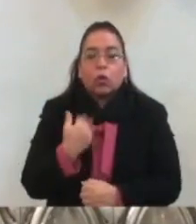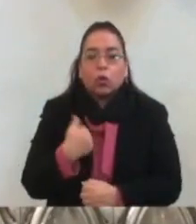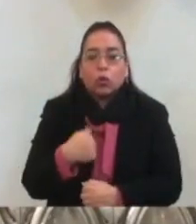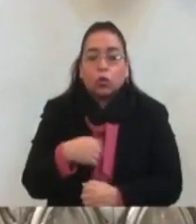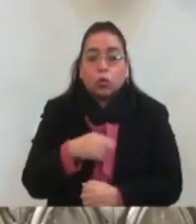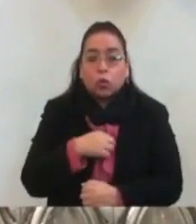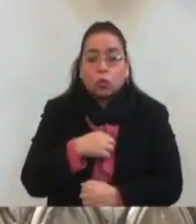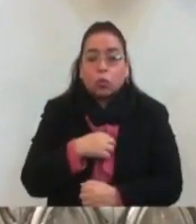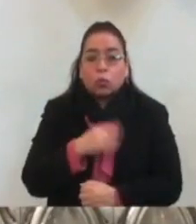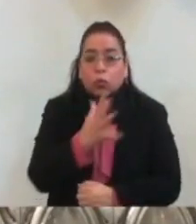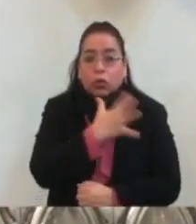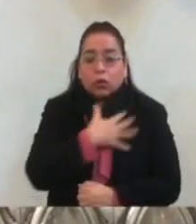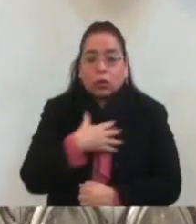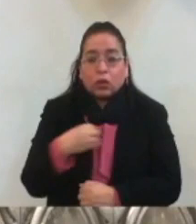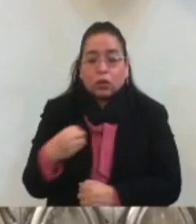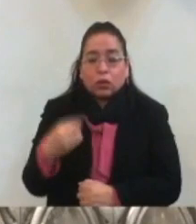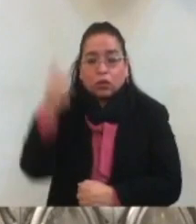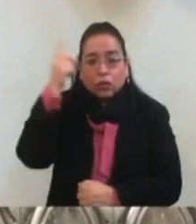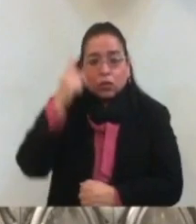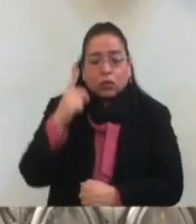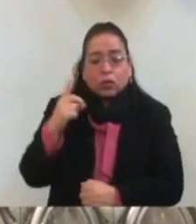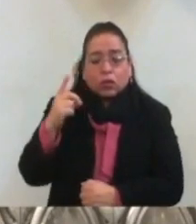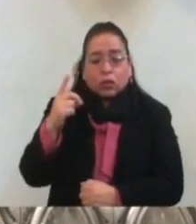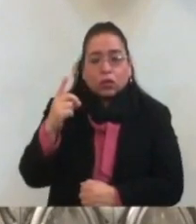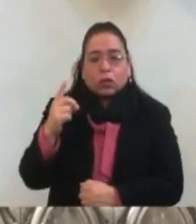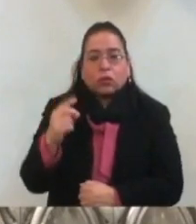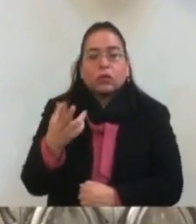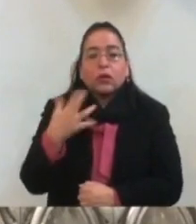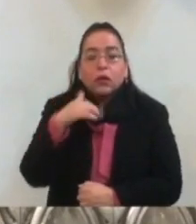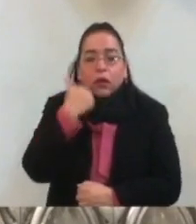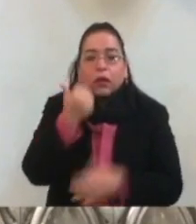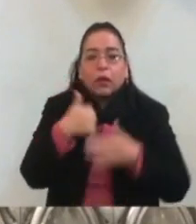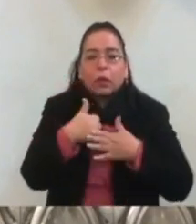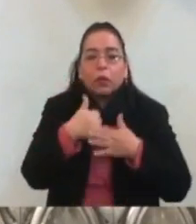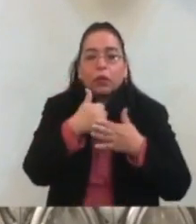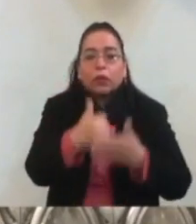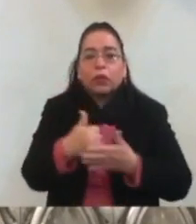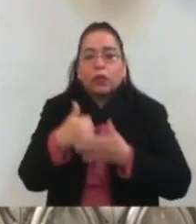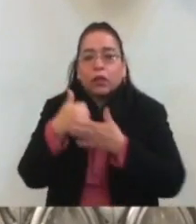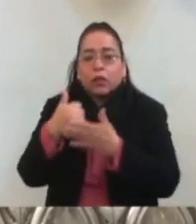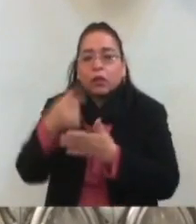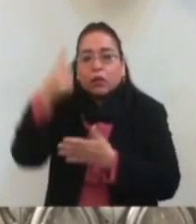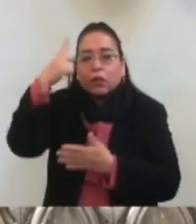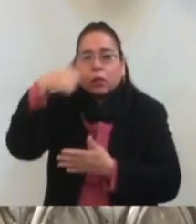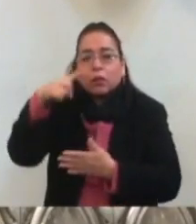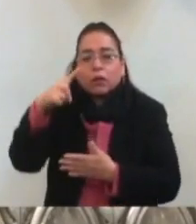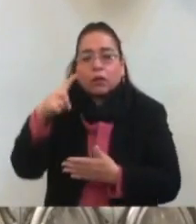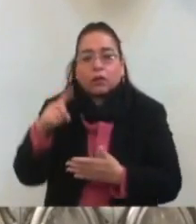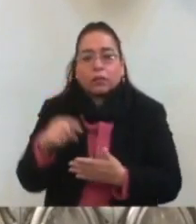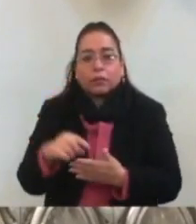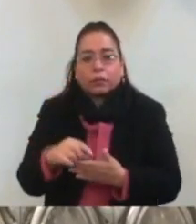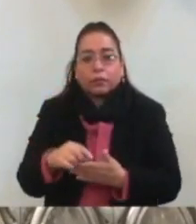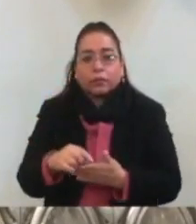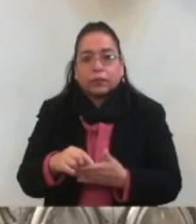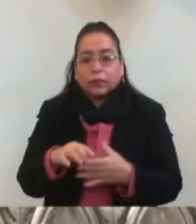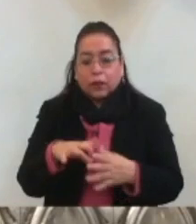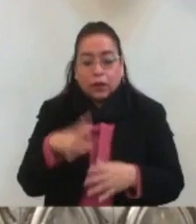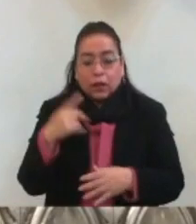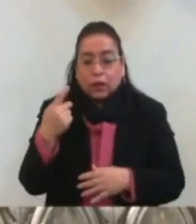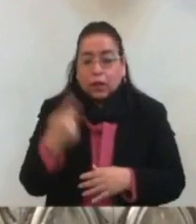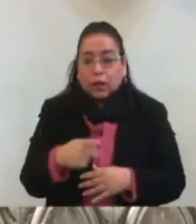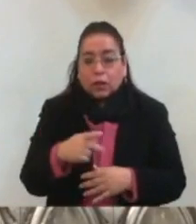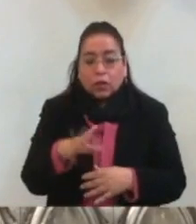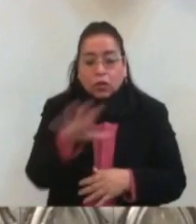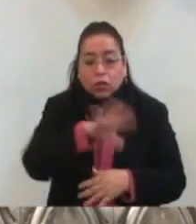de jesús queremos colaborar para que nuestras ciudades